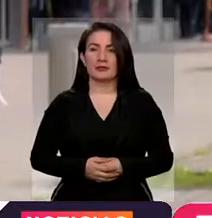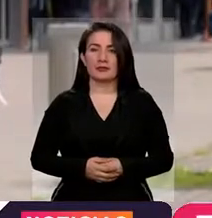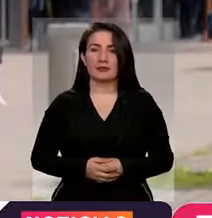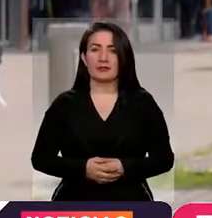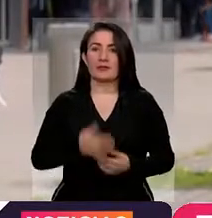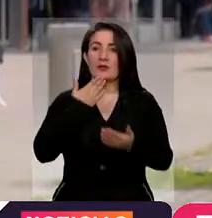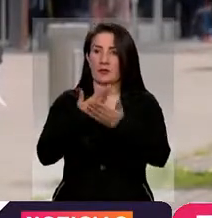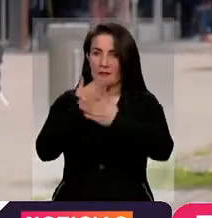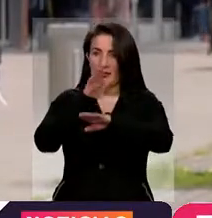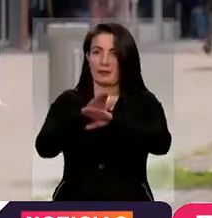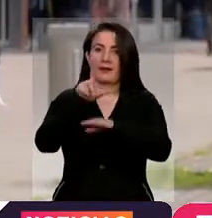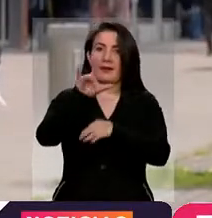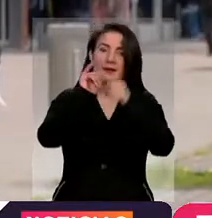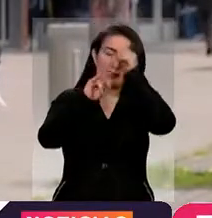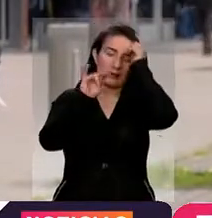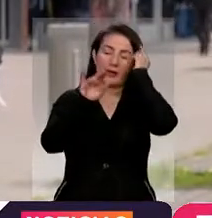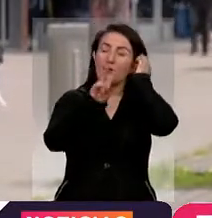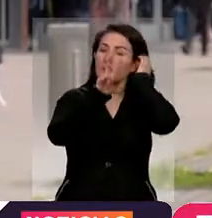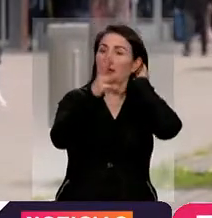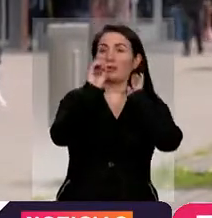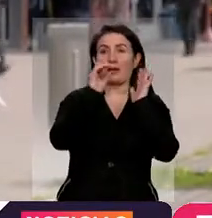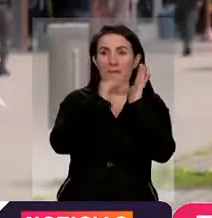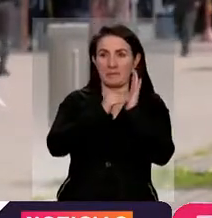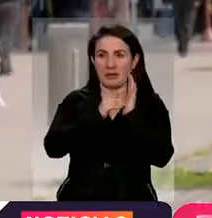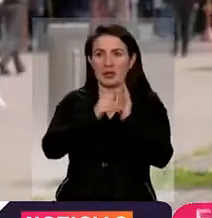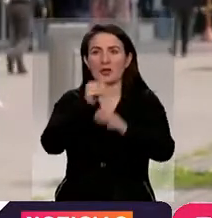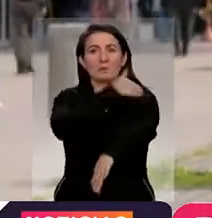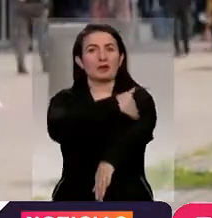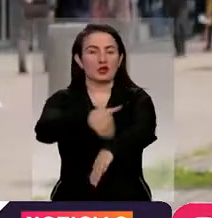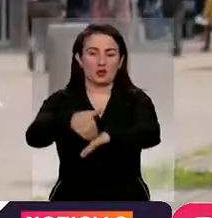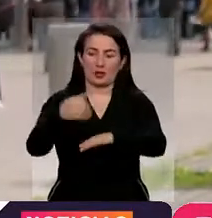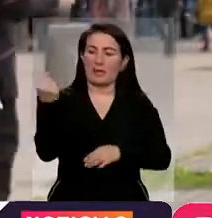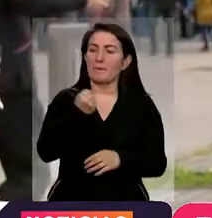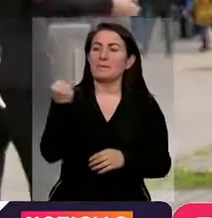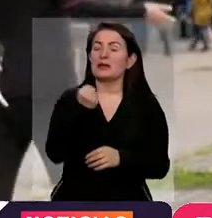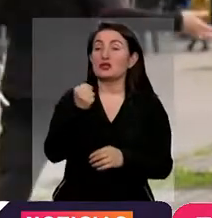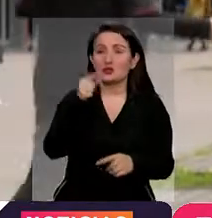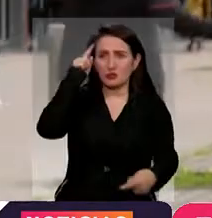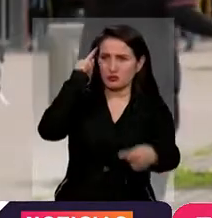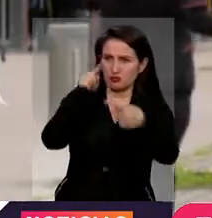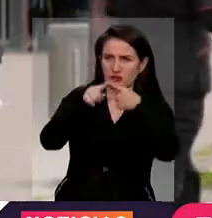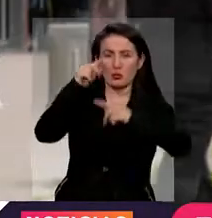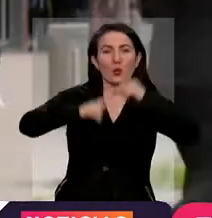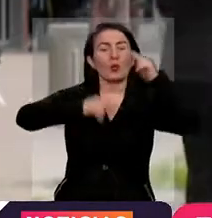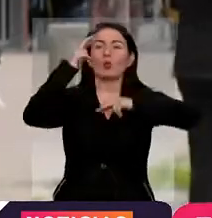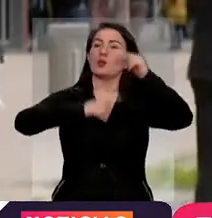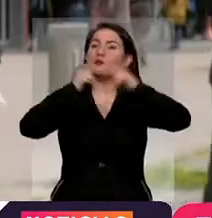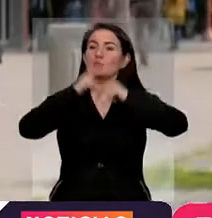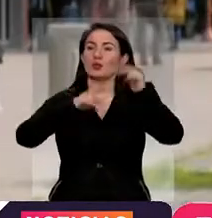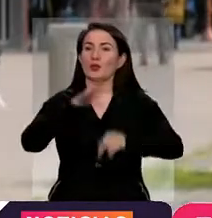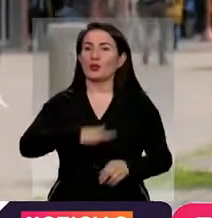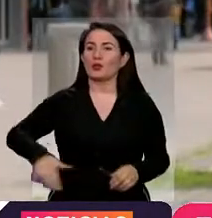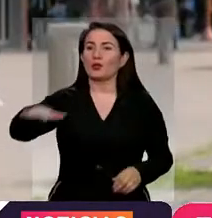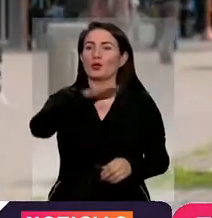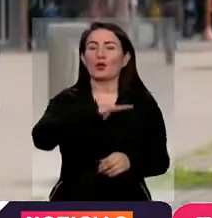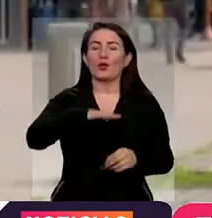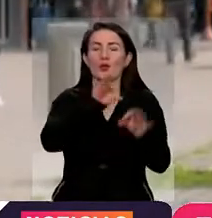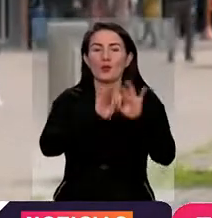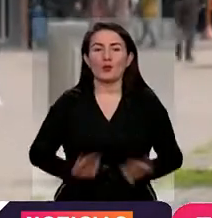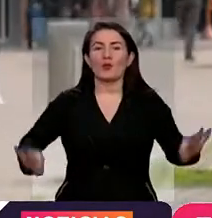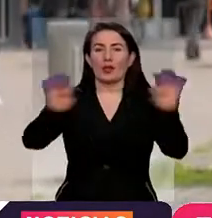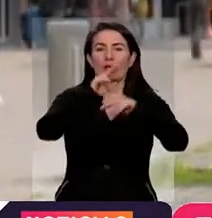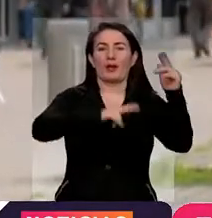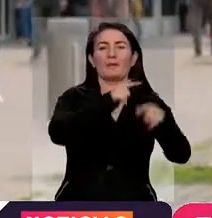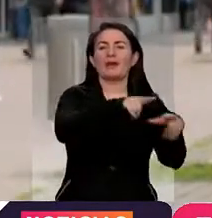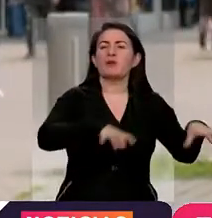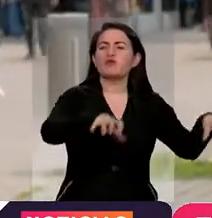Lina, buenas tardes. 20 mil millones de pesos estarán destinados para la construcción de estas